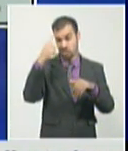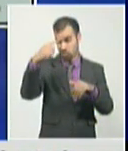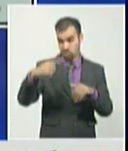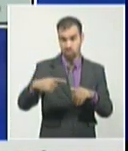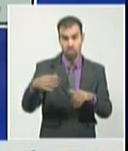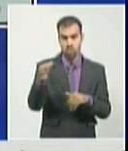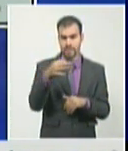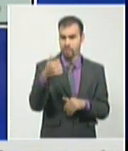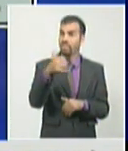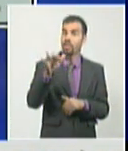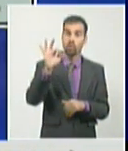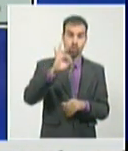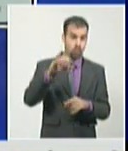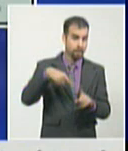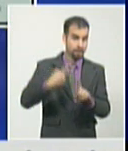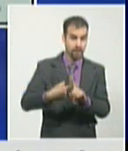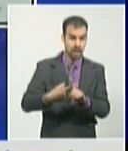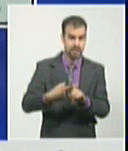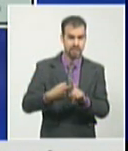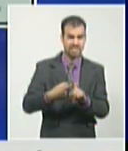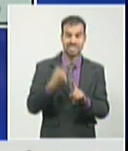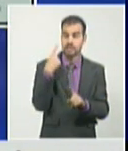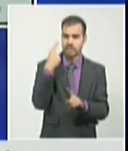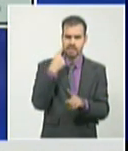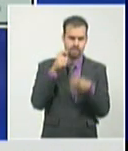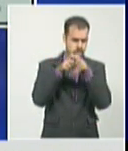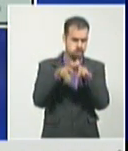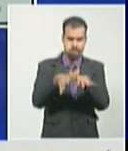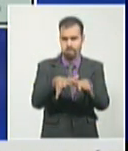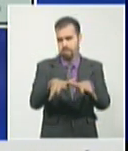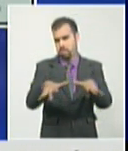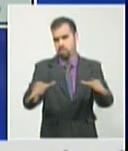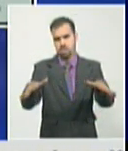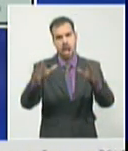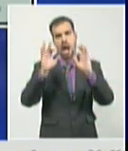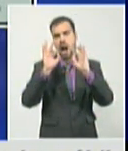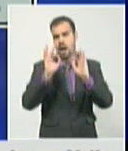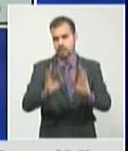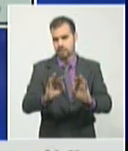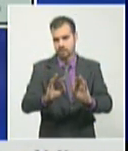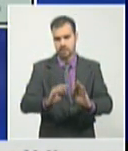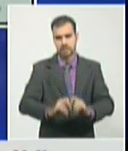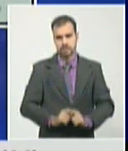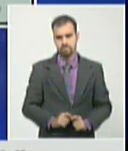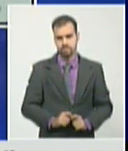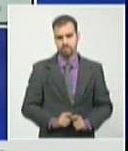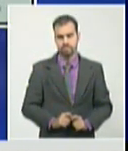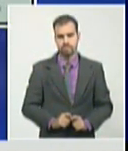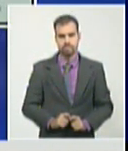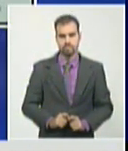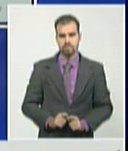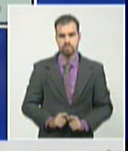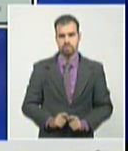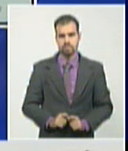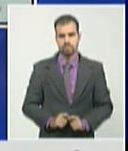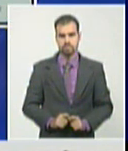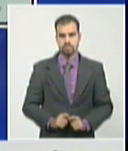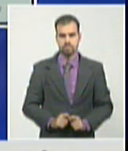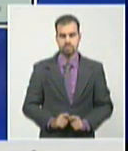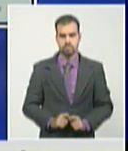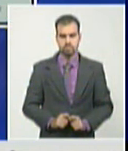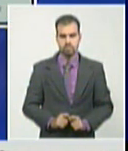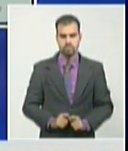octubre la transmisión que se ha producido en nuestros territorios y que indiscutiblemente